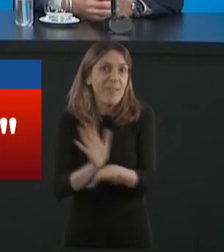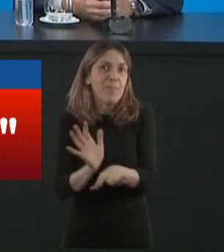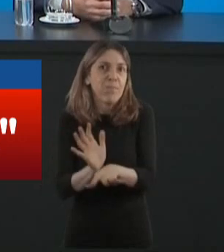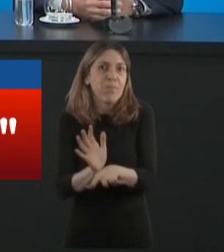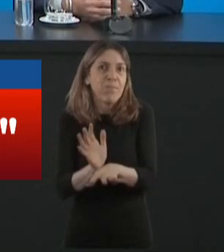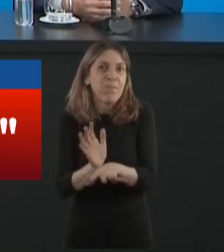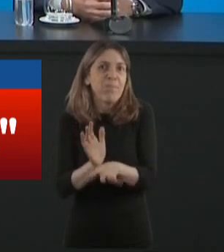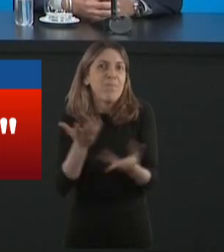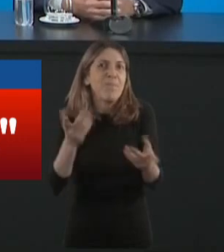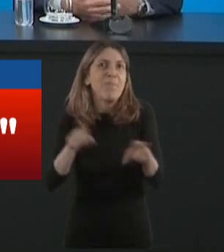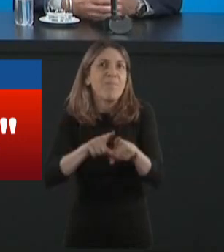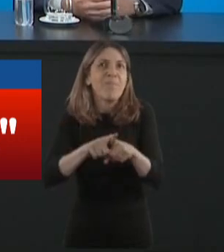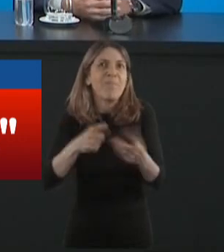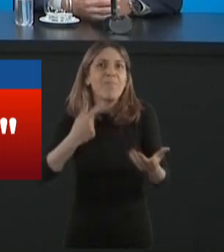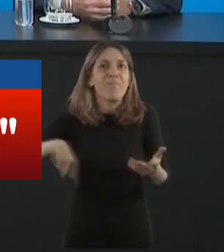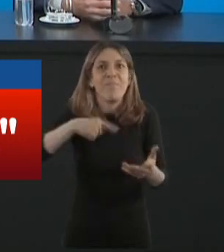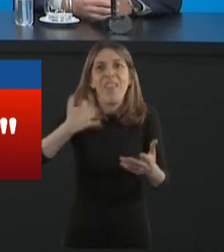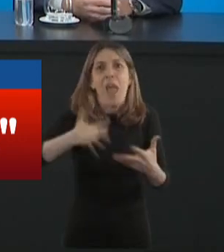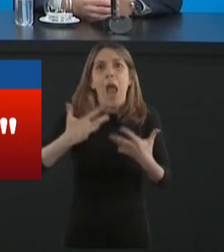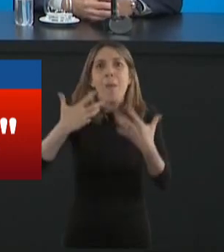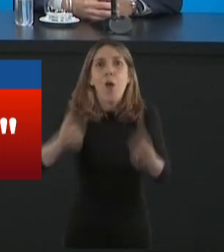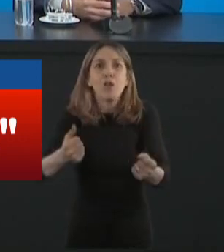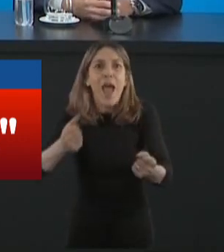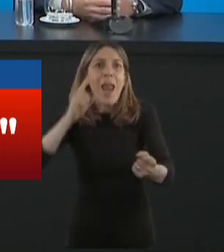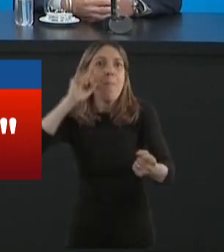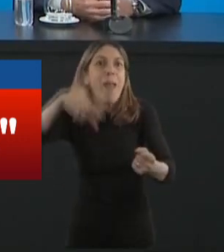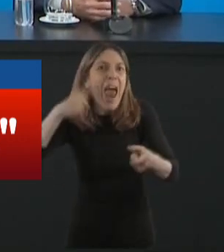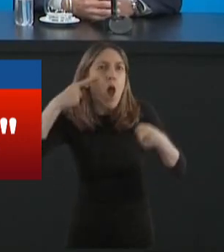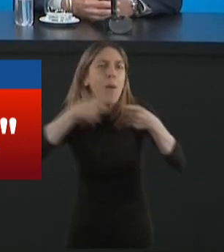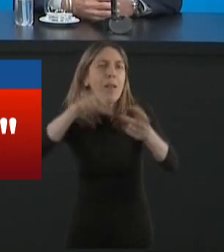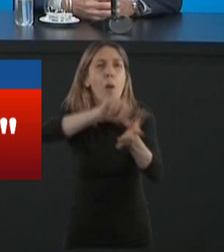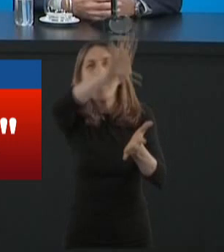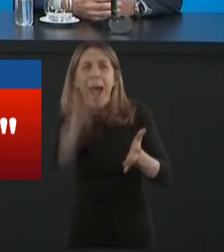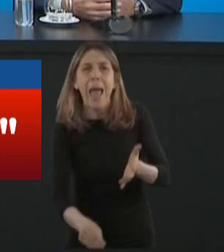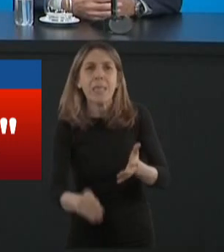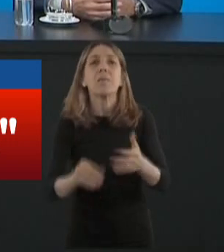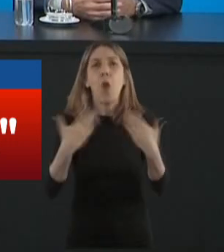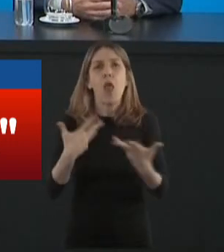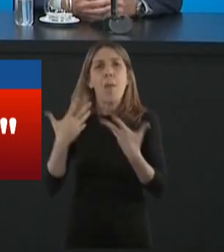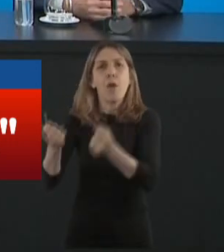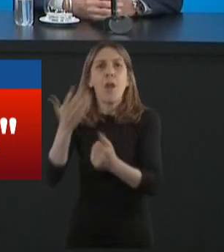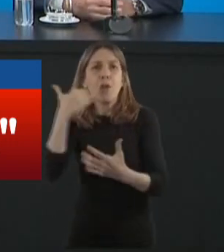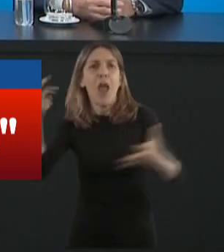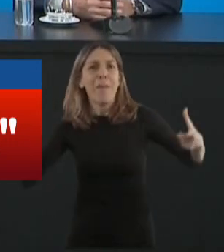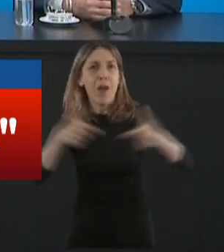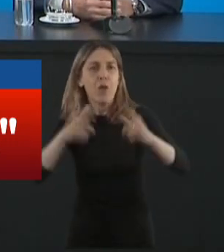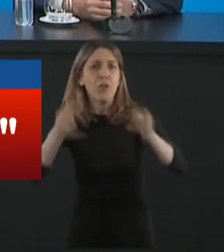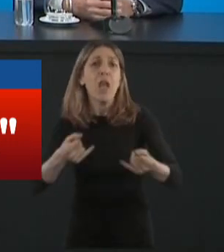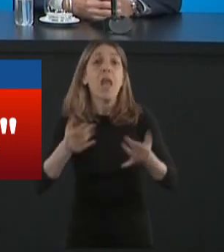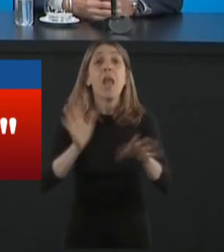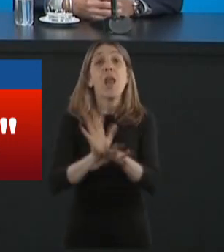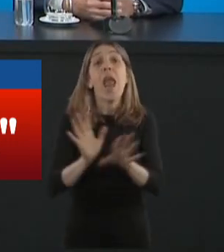como estamos en el país y tenemos que apoyar al país, nos parece bien esta convocatoria, y apoyamos, y bueno, esperemos que todo